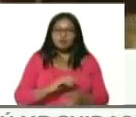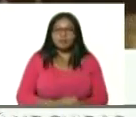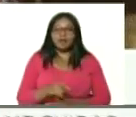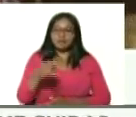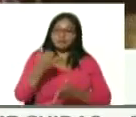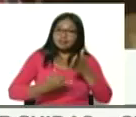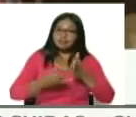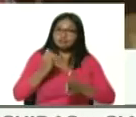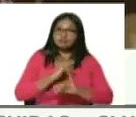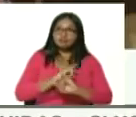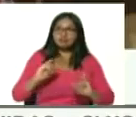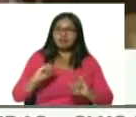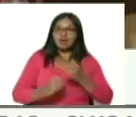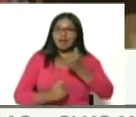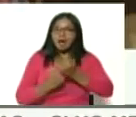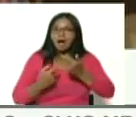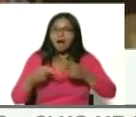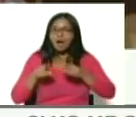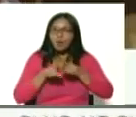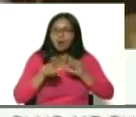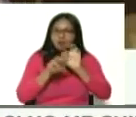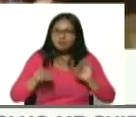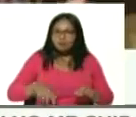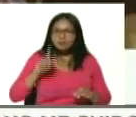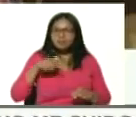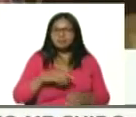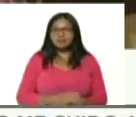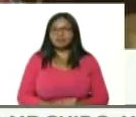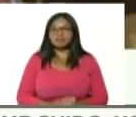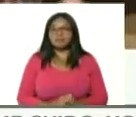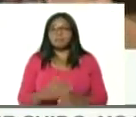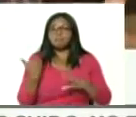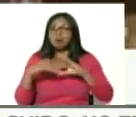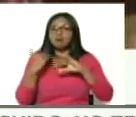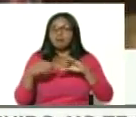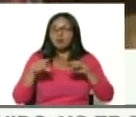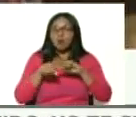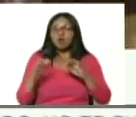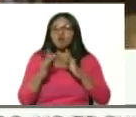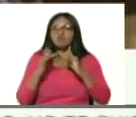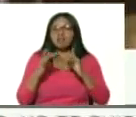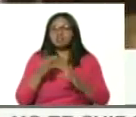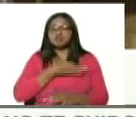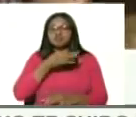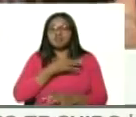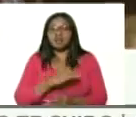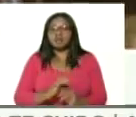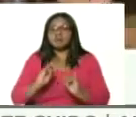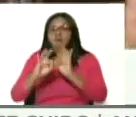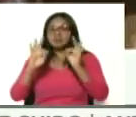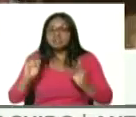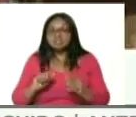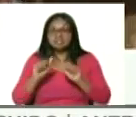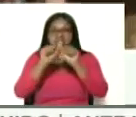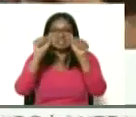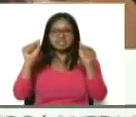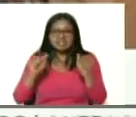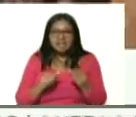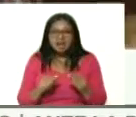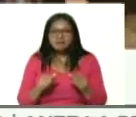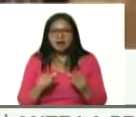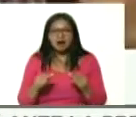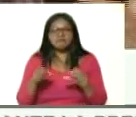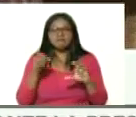registro ya tenemos la base de datos, es decir, vamos a mandarle vía mensajería de texto, vía sus redes sociales o vía el mismo sistema Patria la información